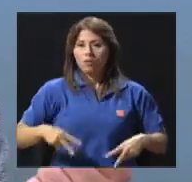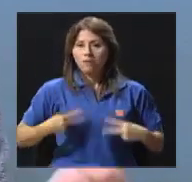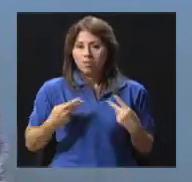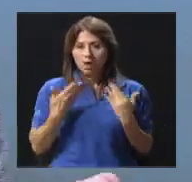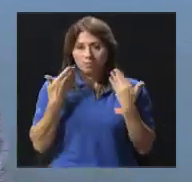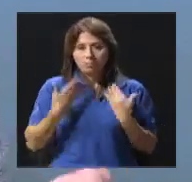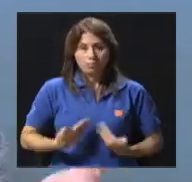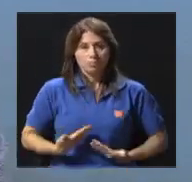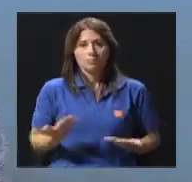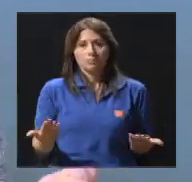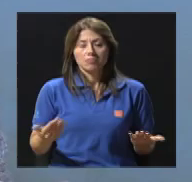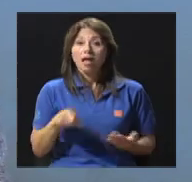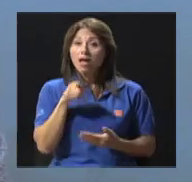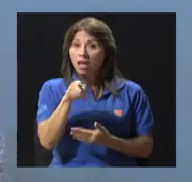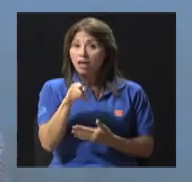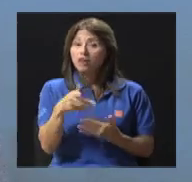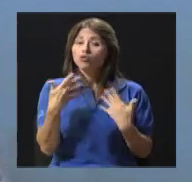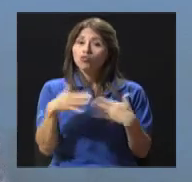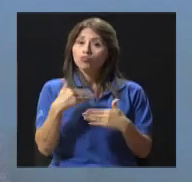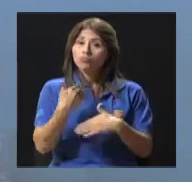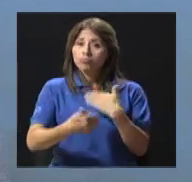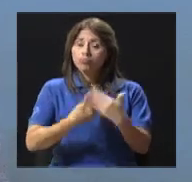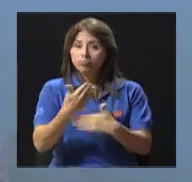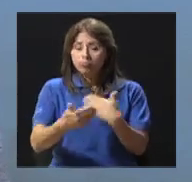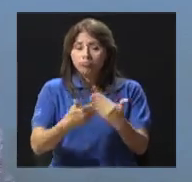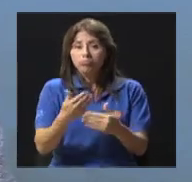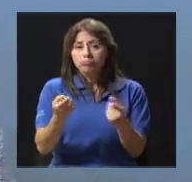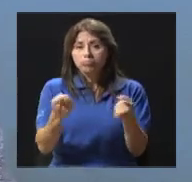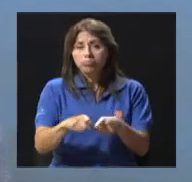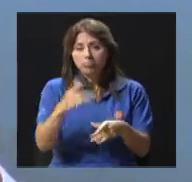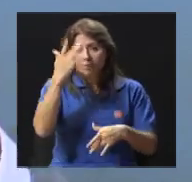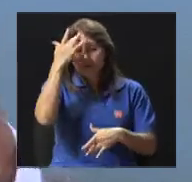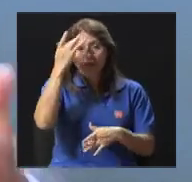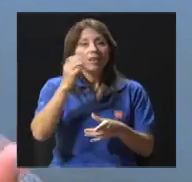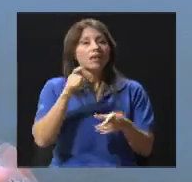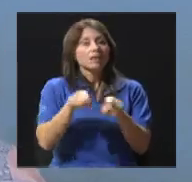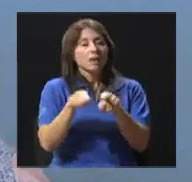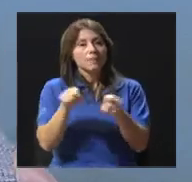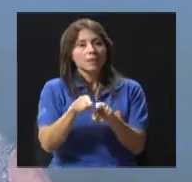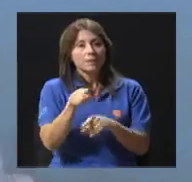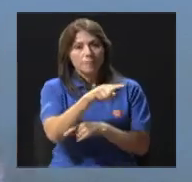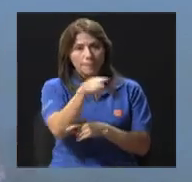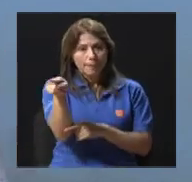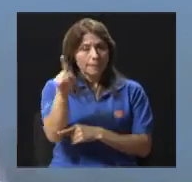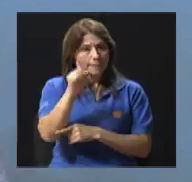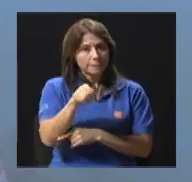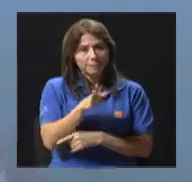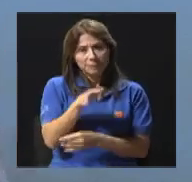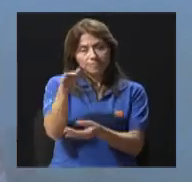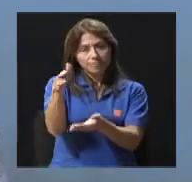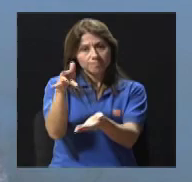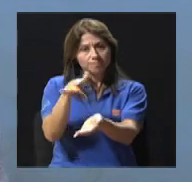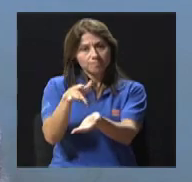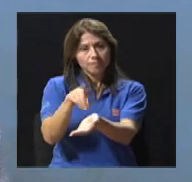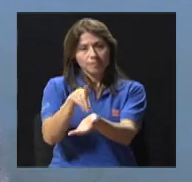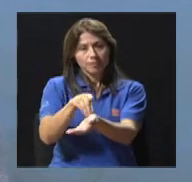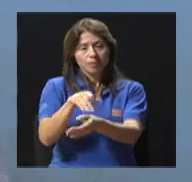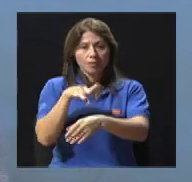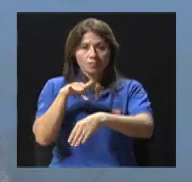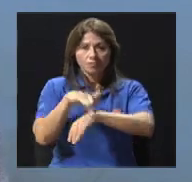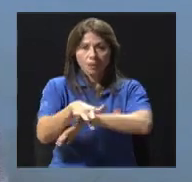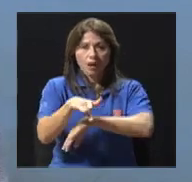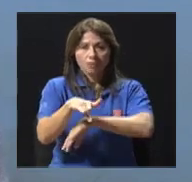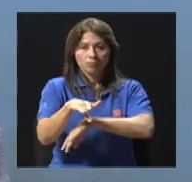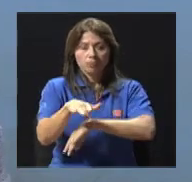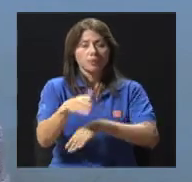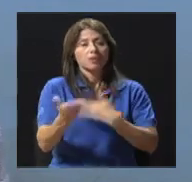eso condiciona o aporta de forma importante el desarrollo de esta enfermedad, como en un momento de acudir tempranamente y preventivamente a los